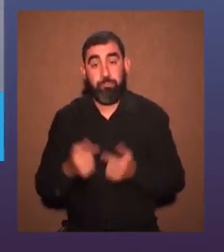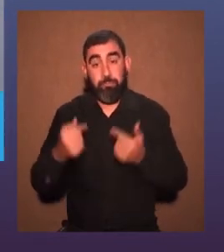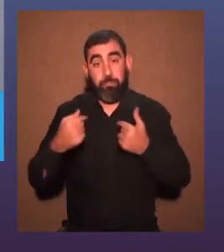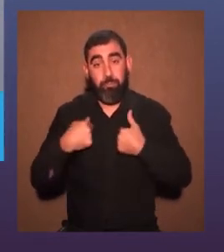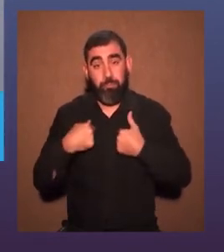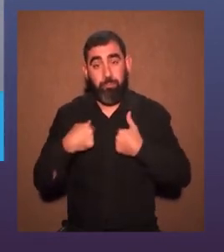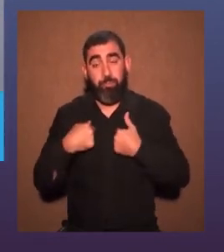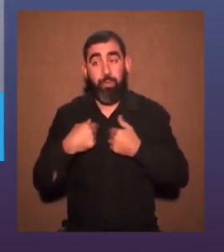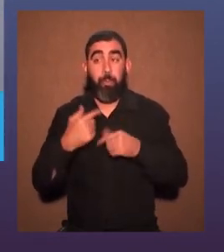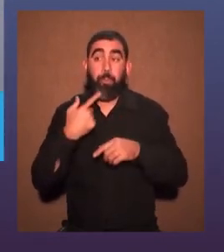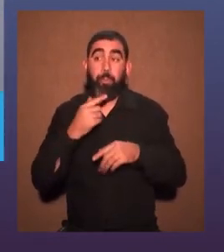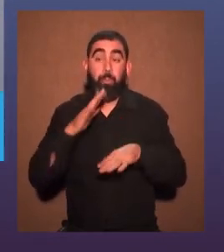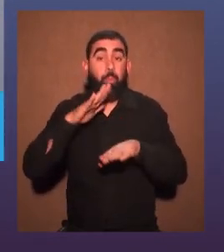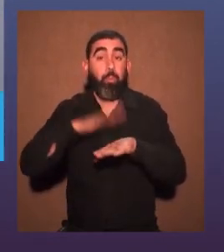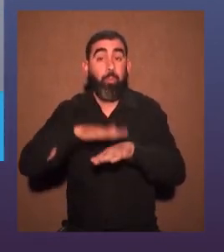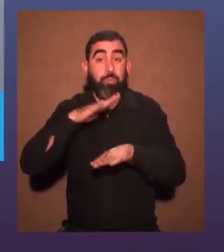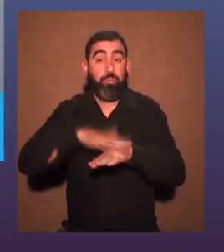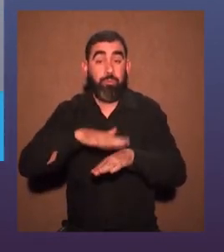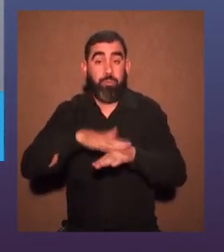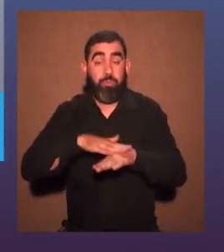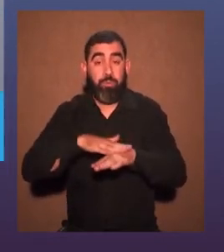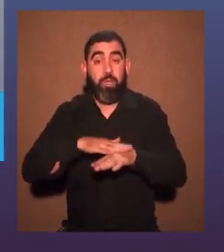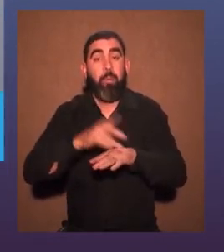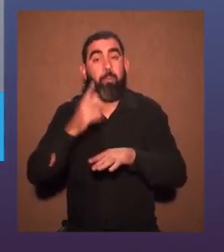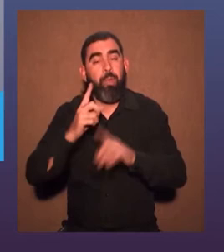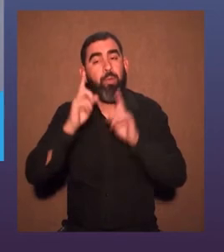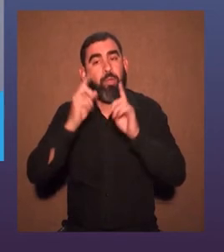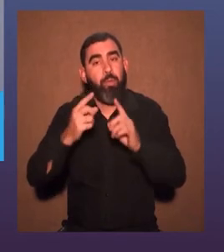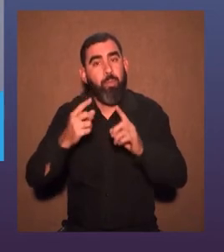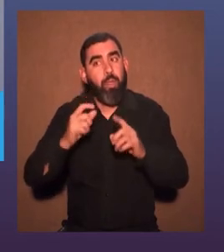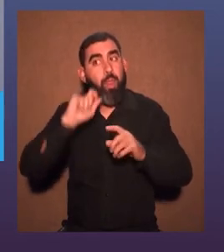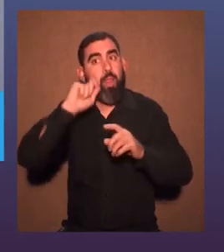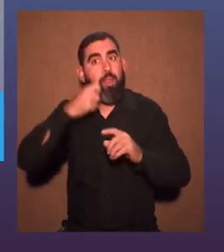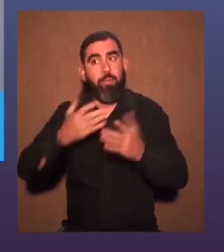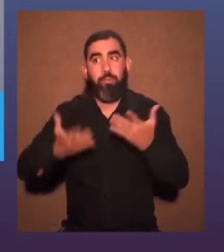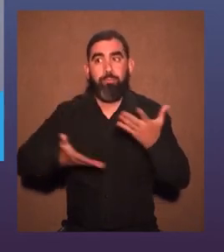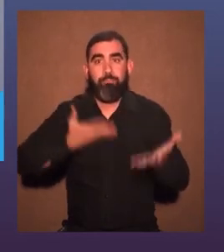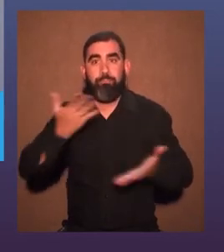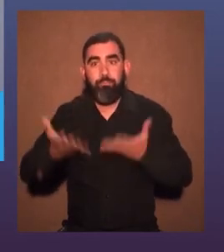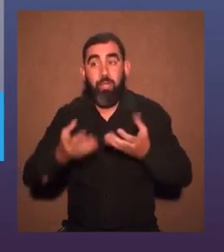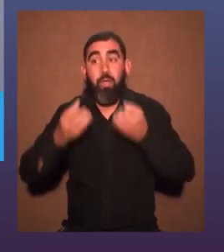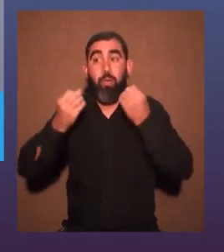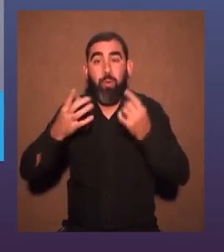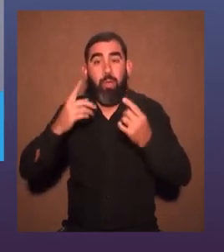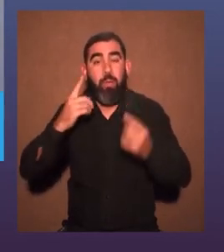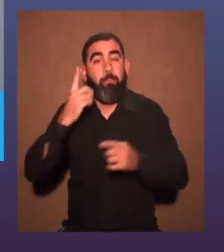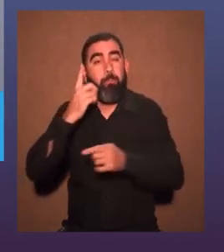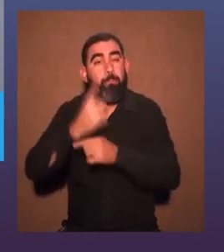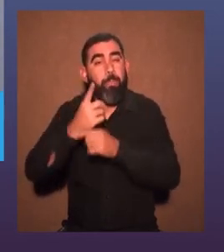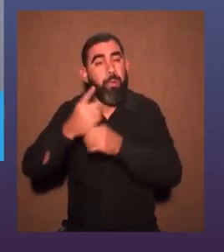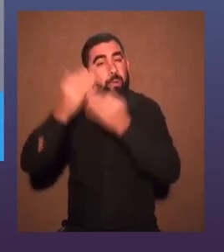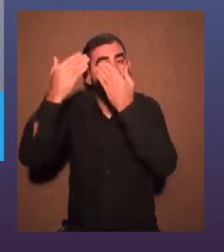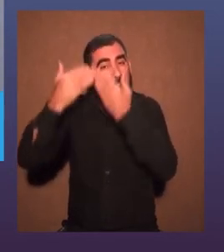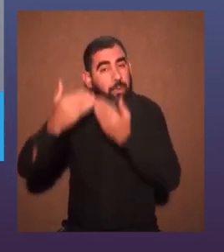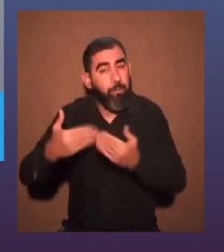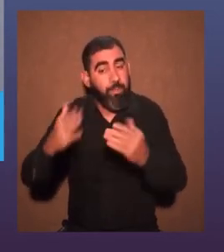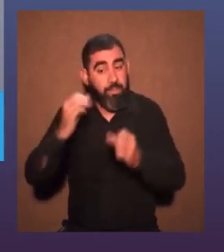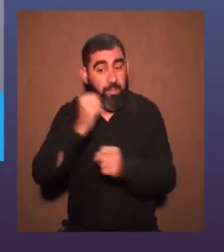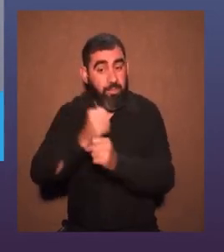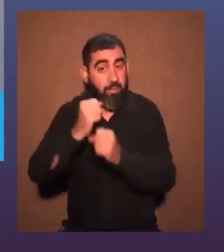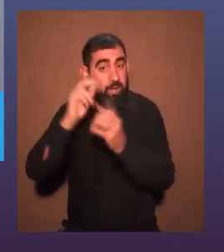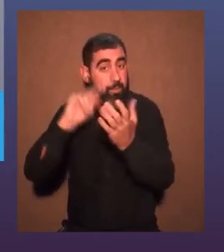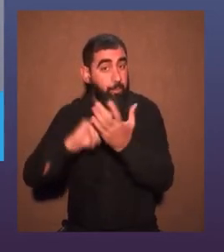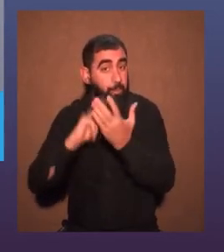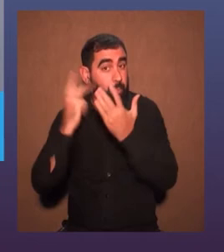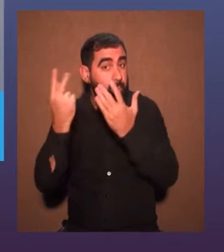Para mí, sí, una responsabilidad, pero mucho entusiasmo también, porque la premisa, partamos de la base que la premisa para este